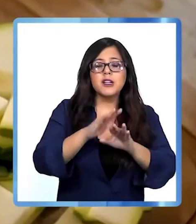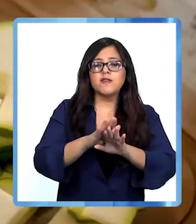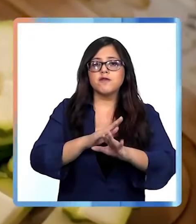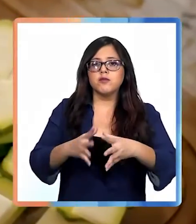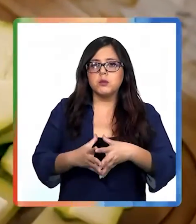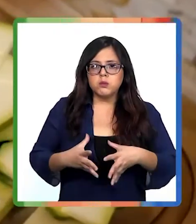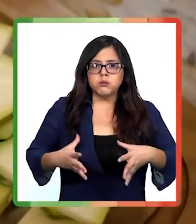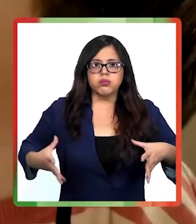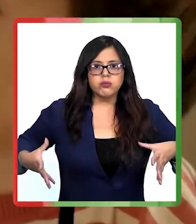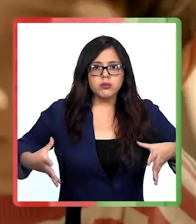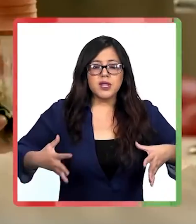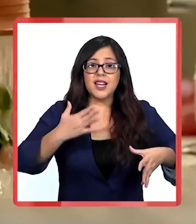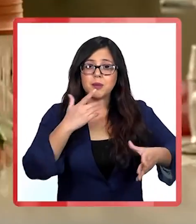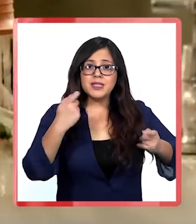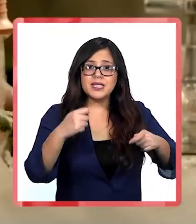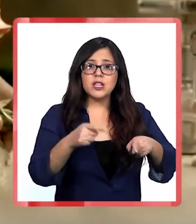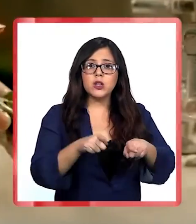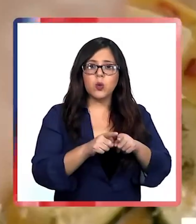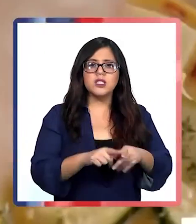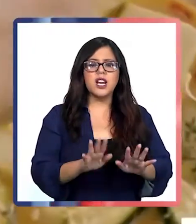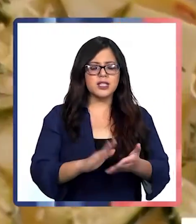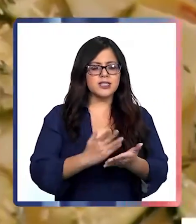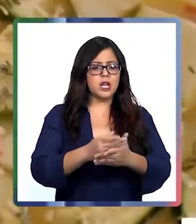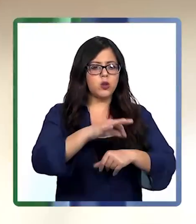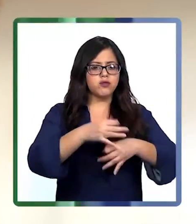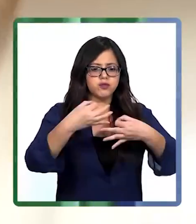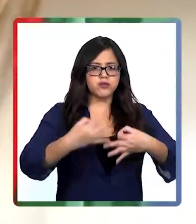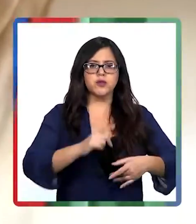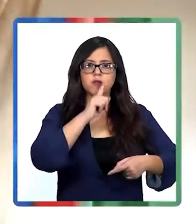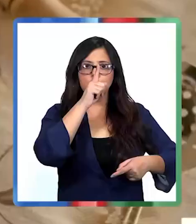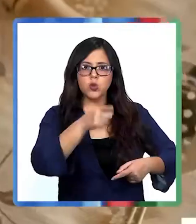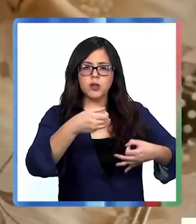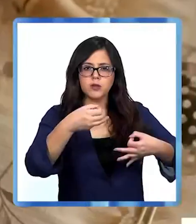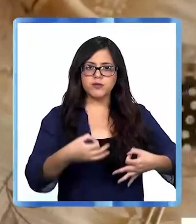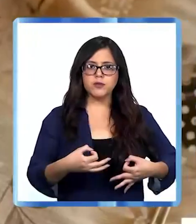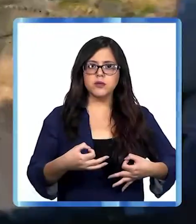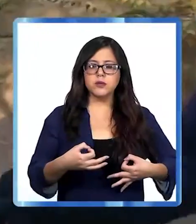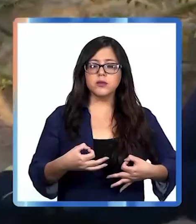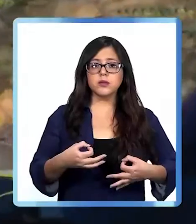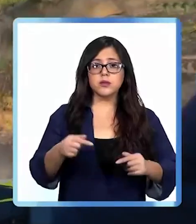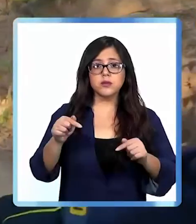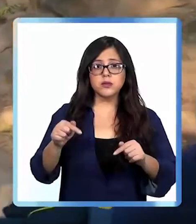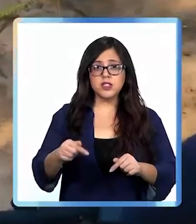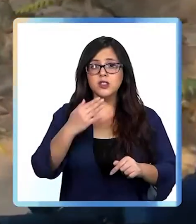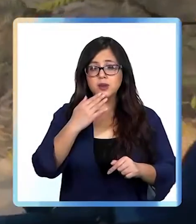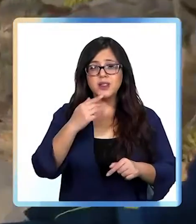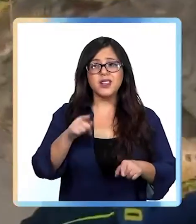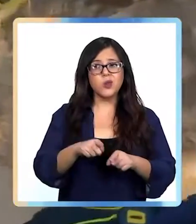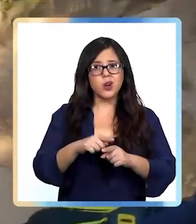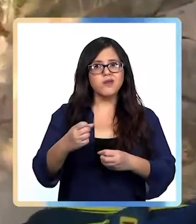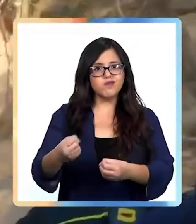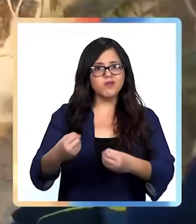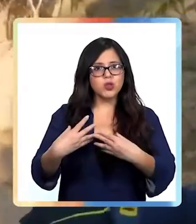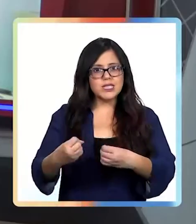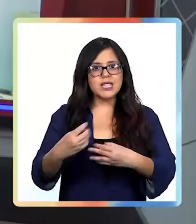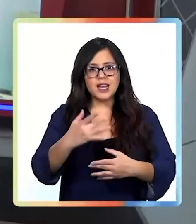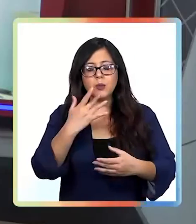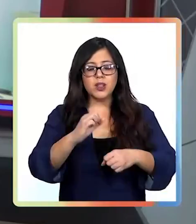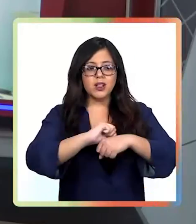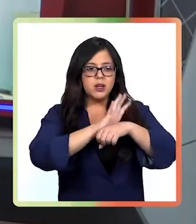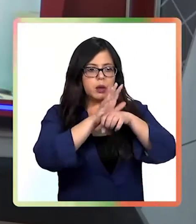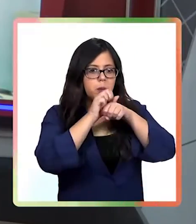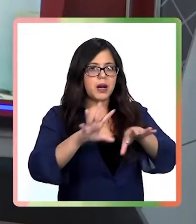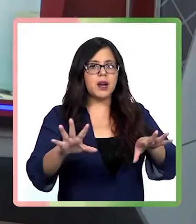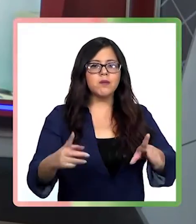la obesidad, ¿verdad? Cuando tratamos de mantener una buena salud, costumbres saludables, yo creo que esta pandemia también nos deja esta lección, que un virus así nos